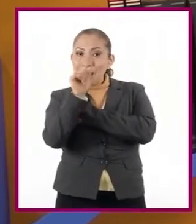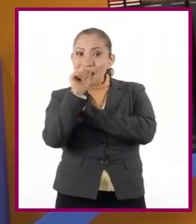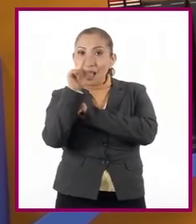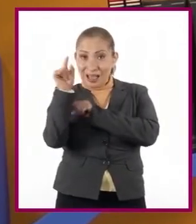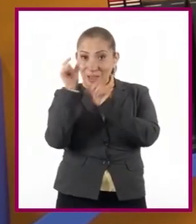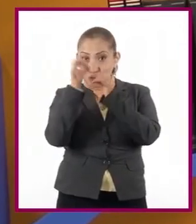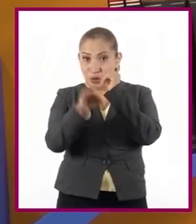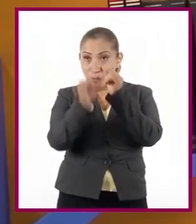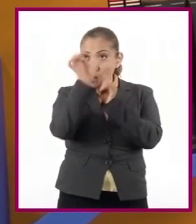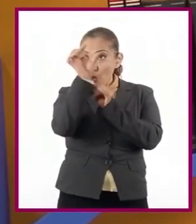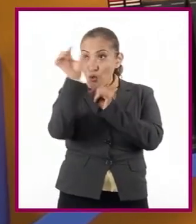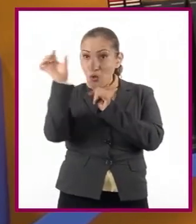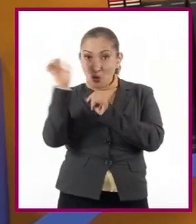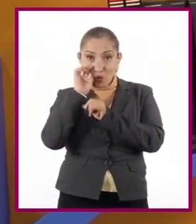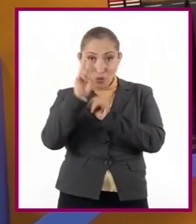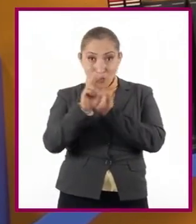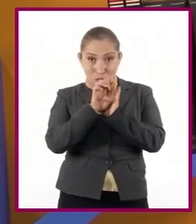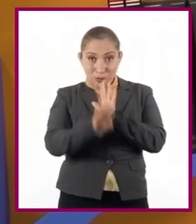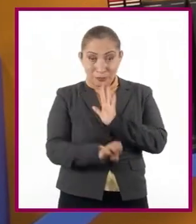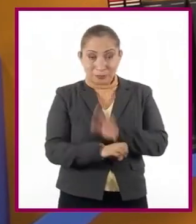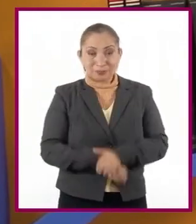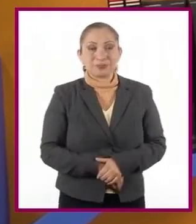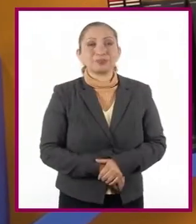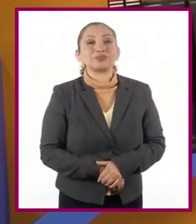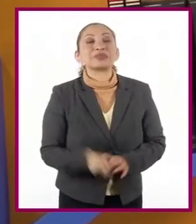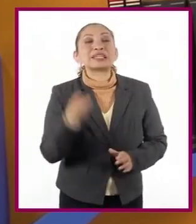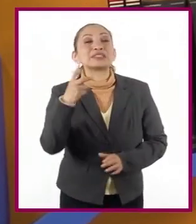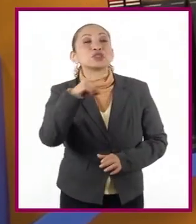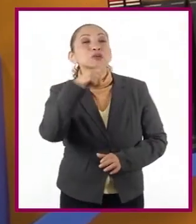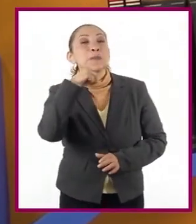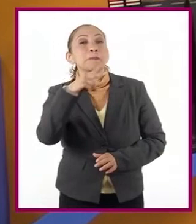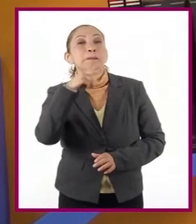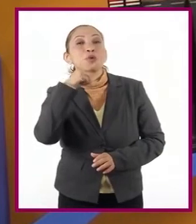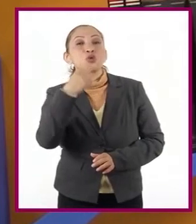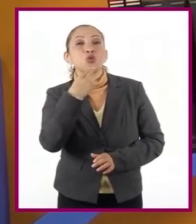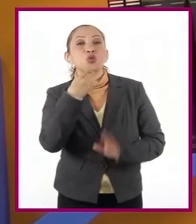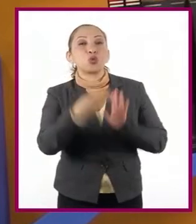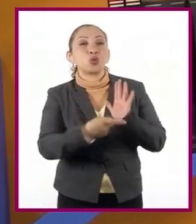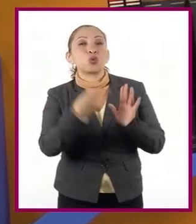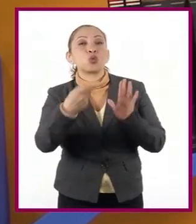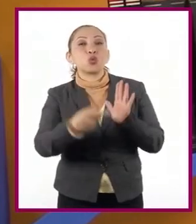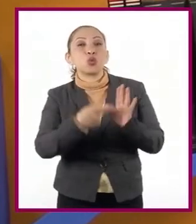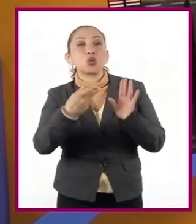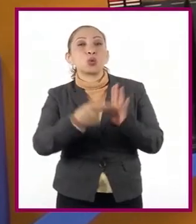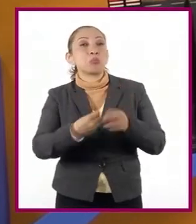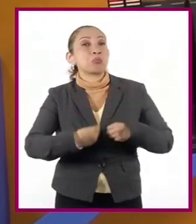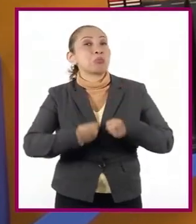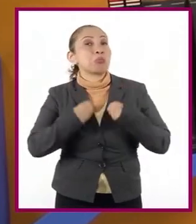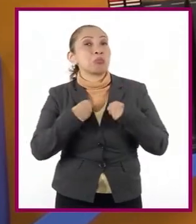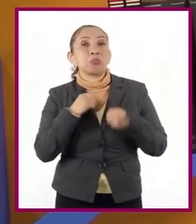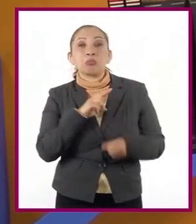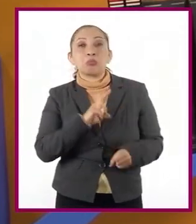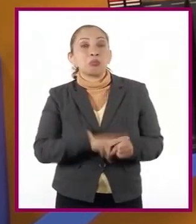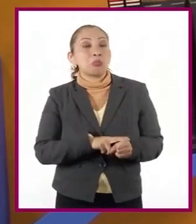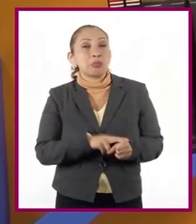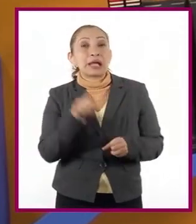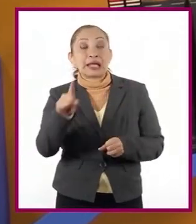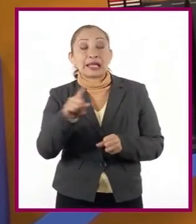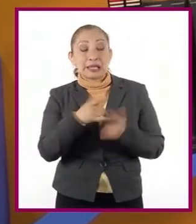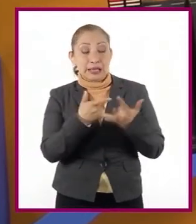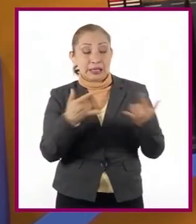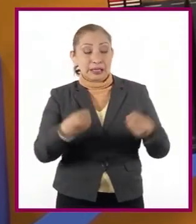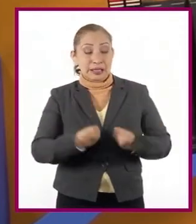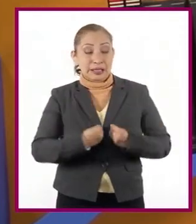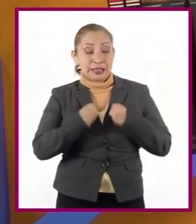terminaciones en los ejemplos? Estos verbos son usuales en nuestro día a día y en las biografías